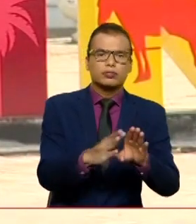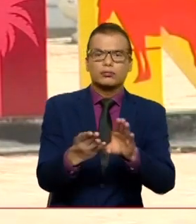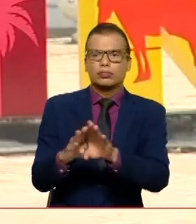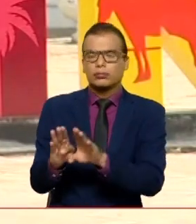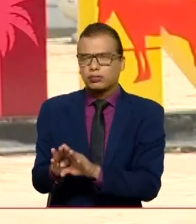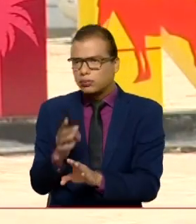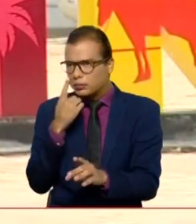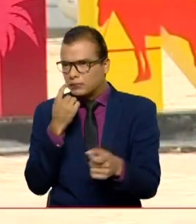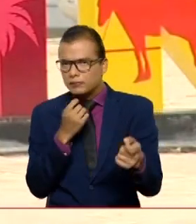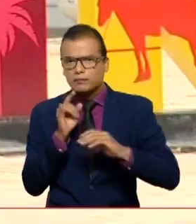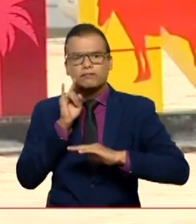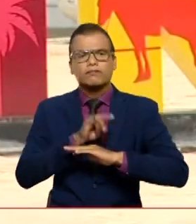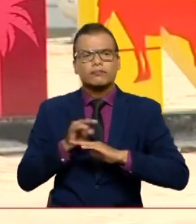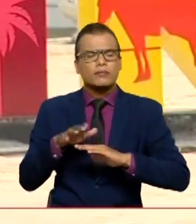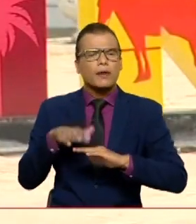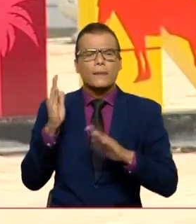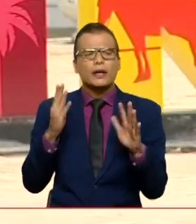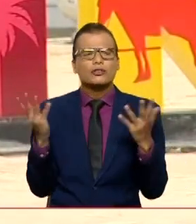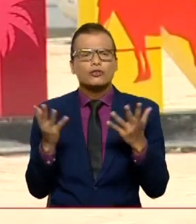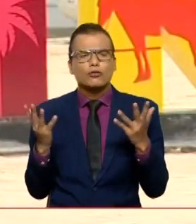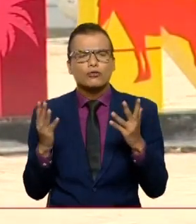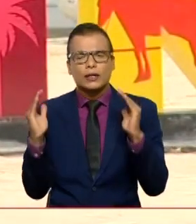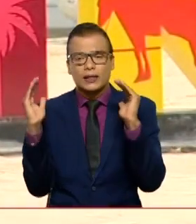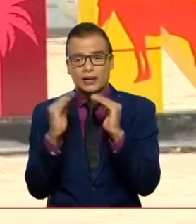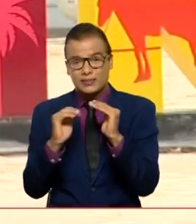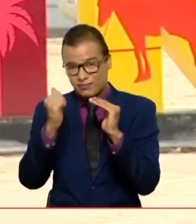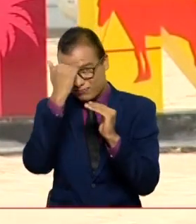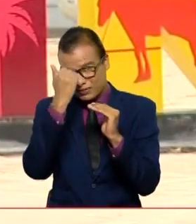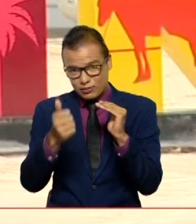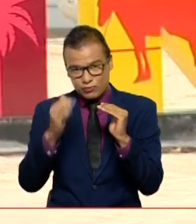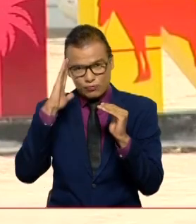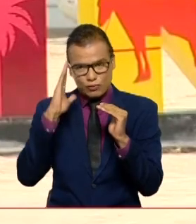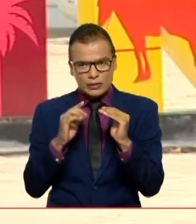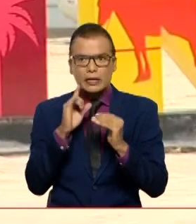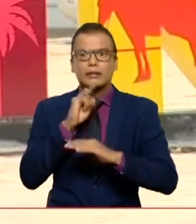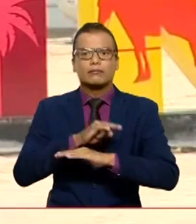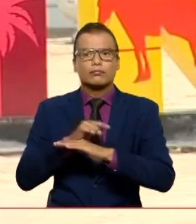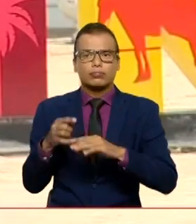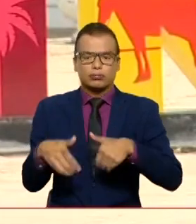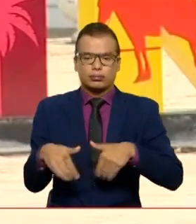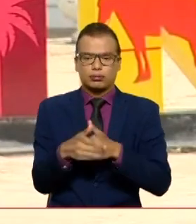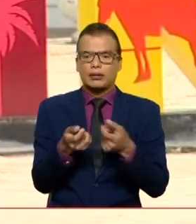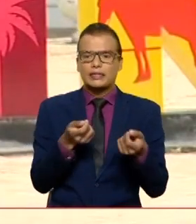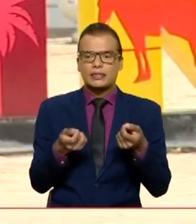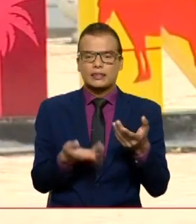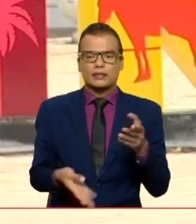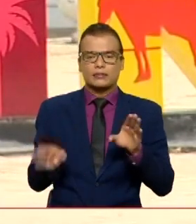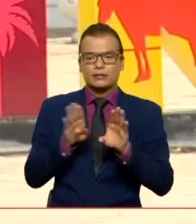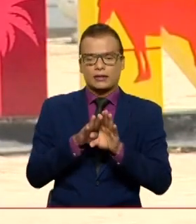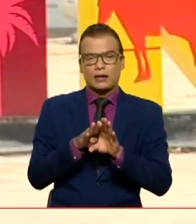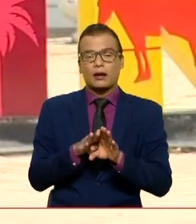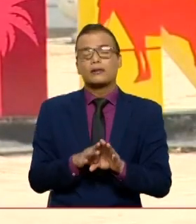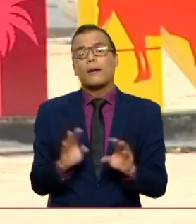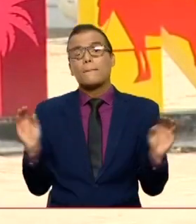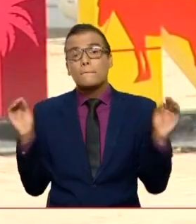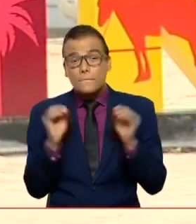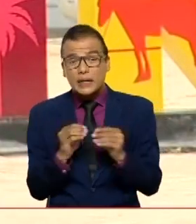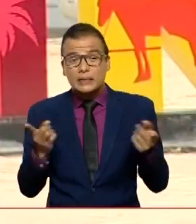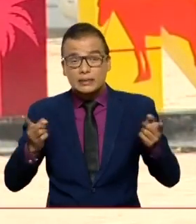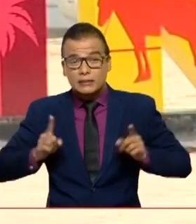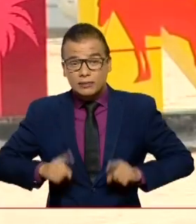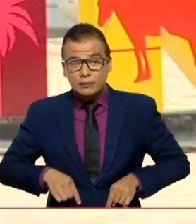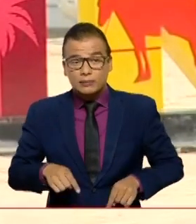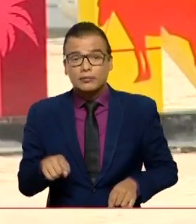avenidas, especialmente en inmediaciones al Comando Central, a algunos CAIs y estaciones, pero también en algunas zonas donde se